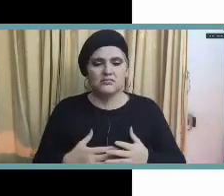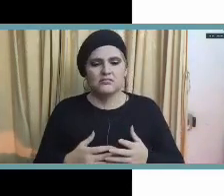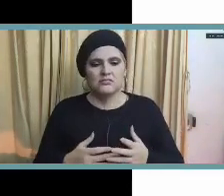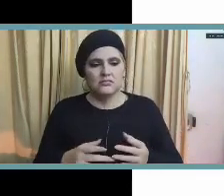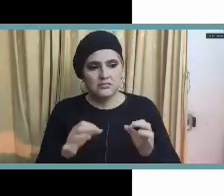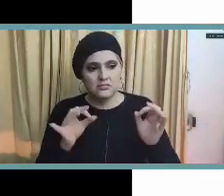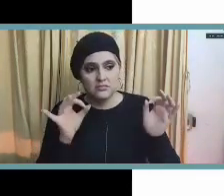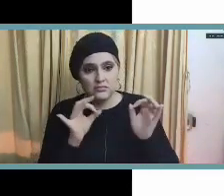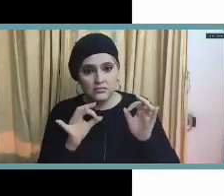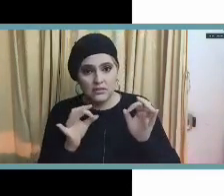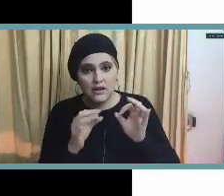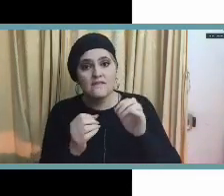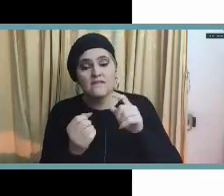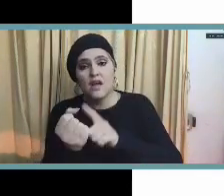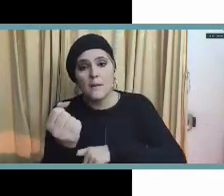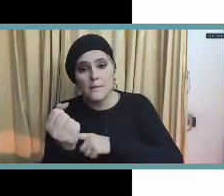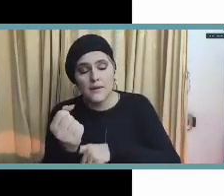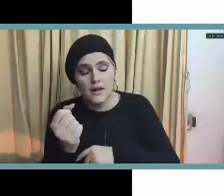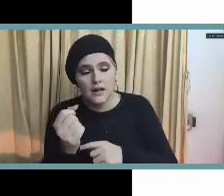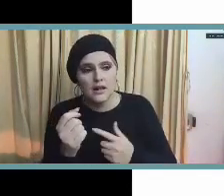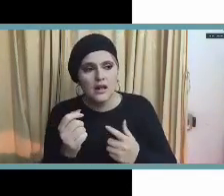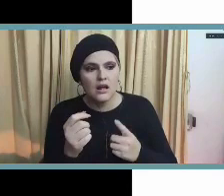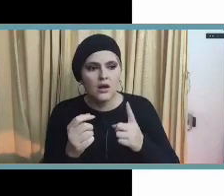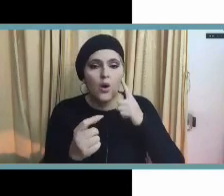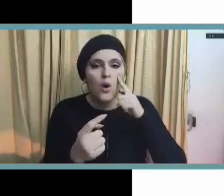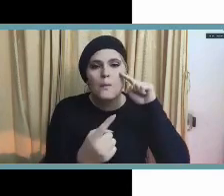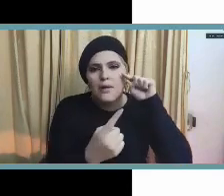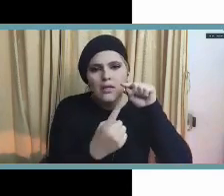No podemos tener todos los objetivos terapéuticos de una vez.